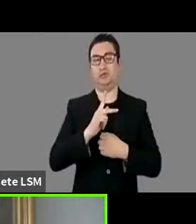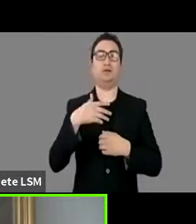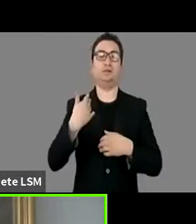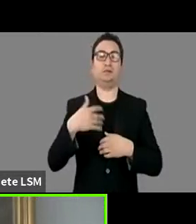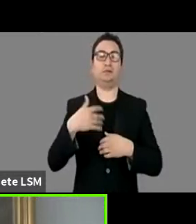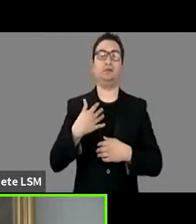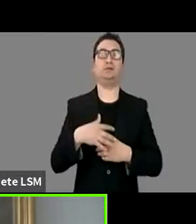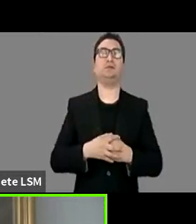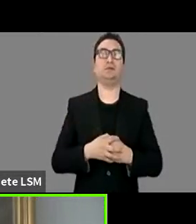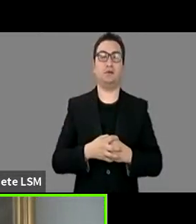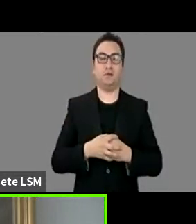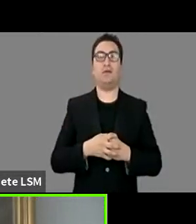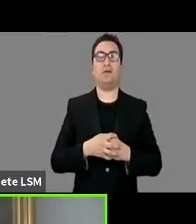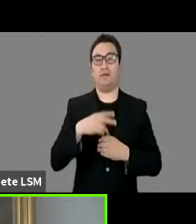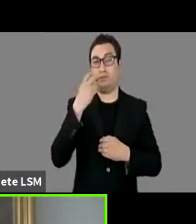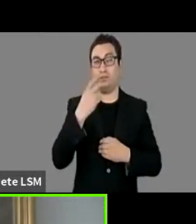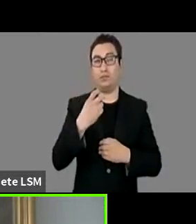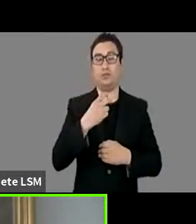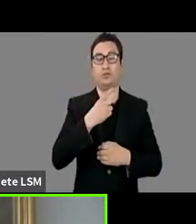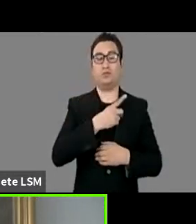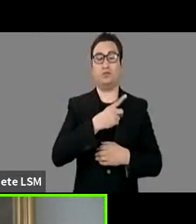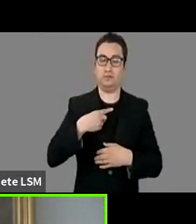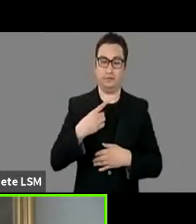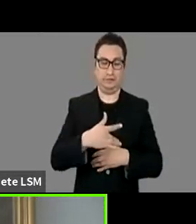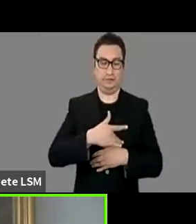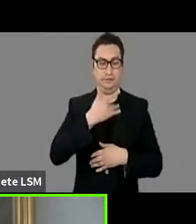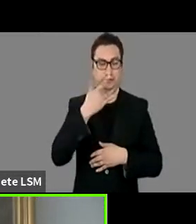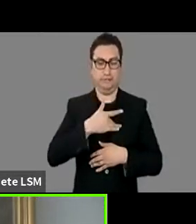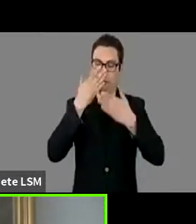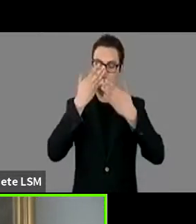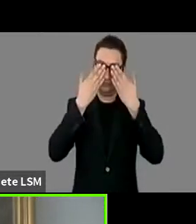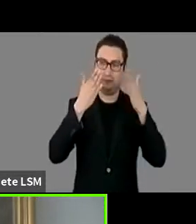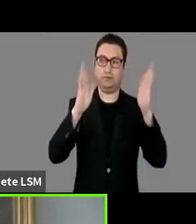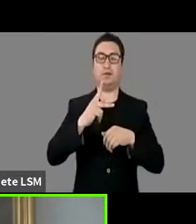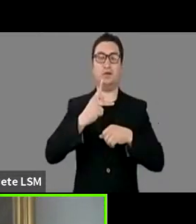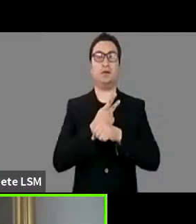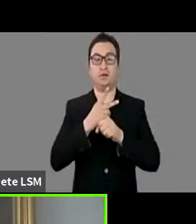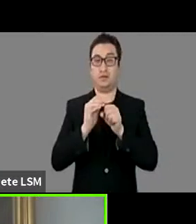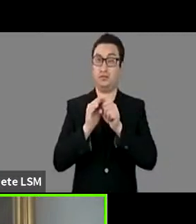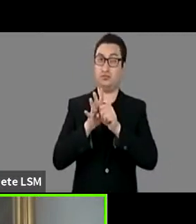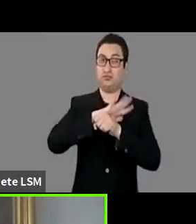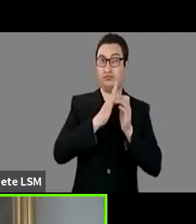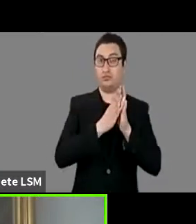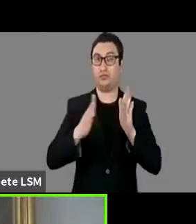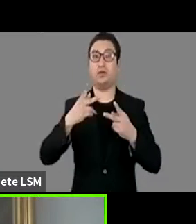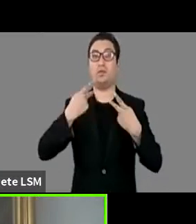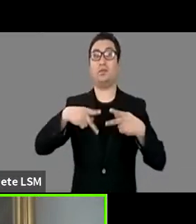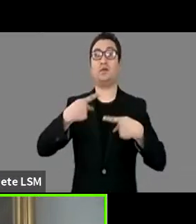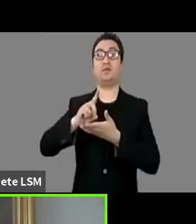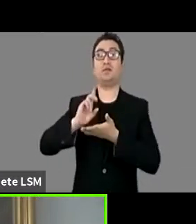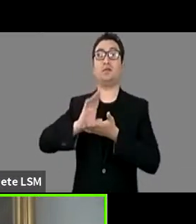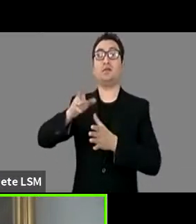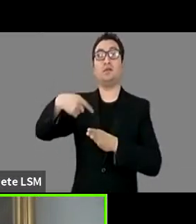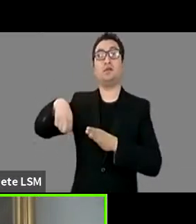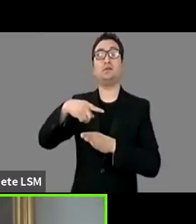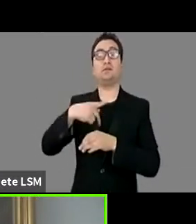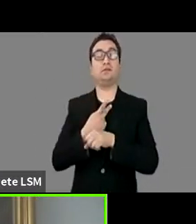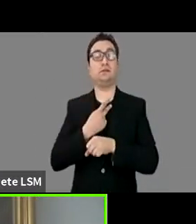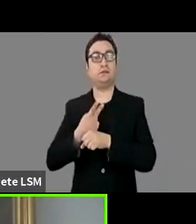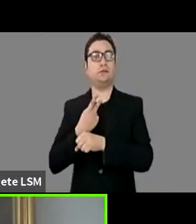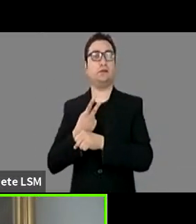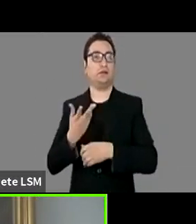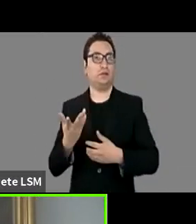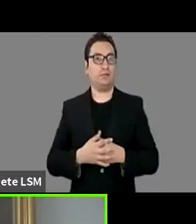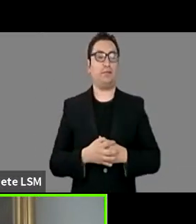de concientizarnos sobre el impacto de la pandemia sobre las personas con discapacidad y